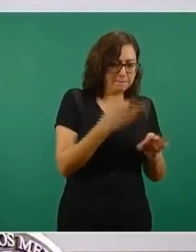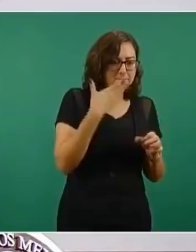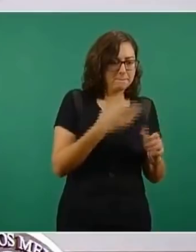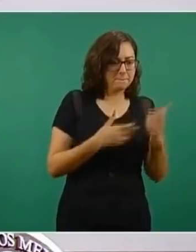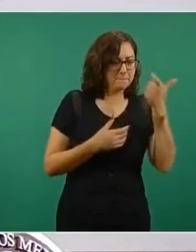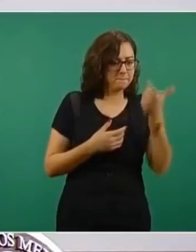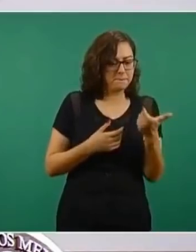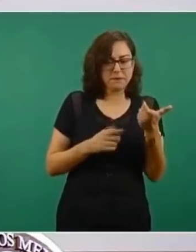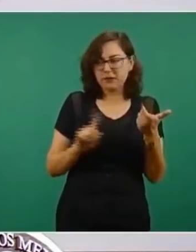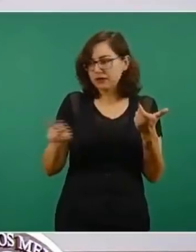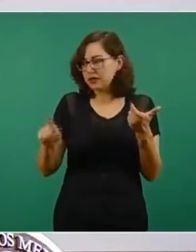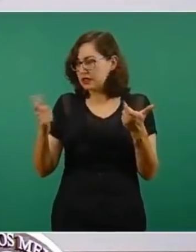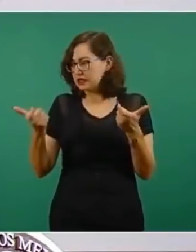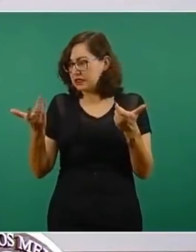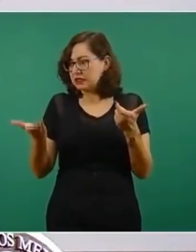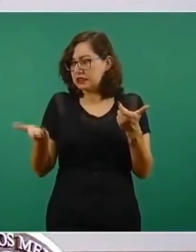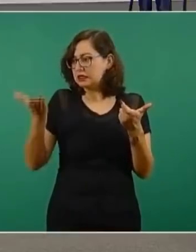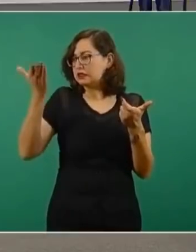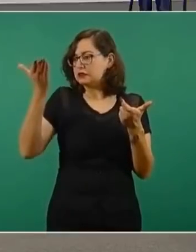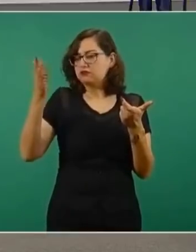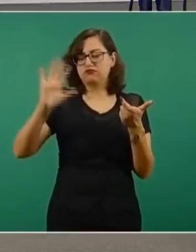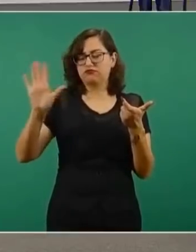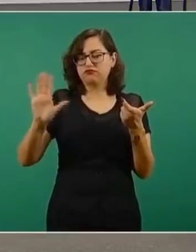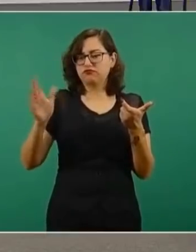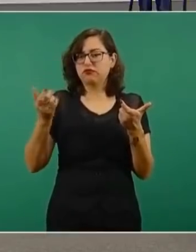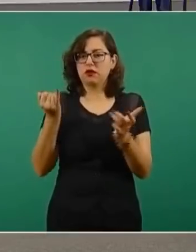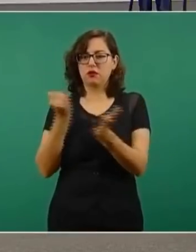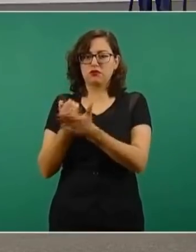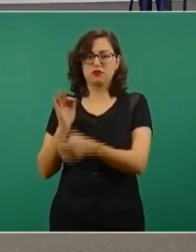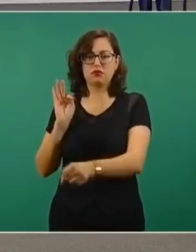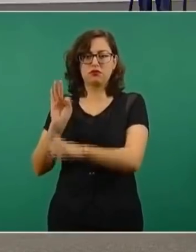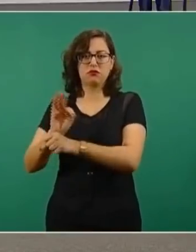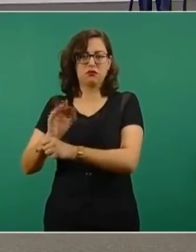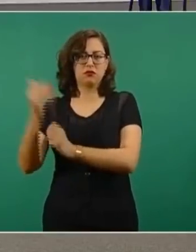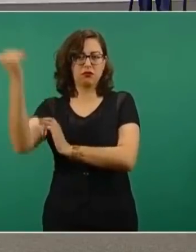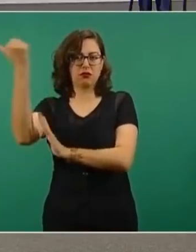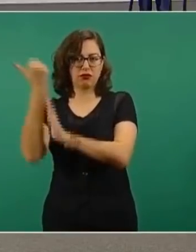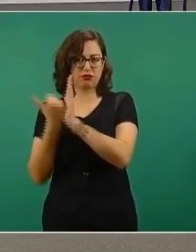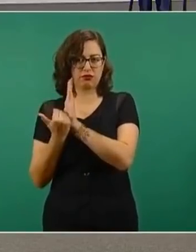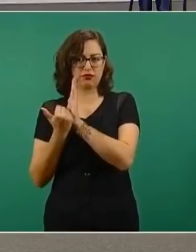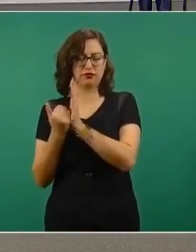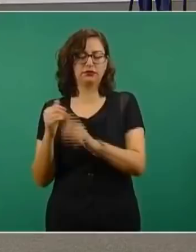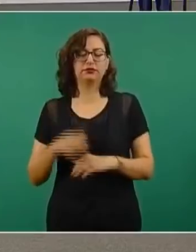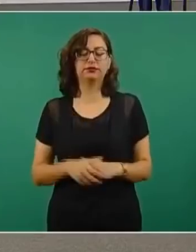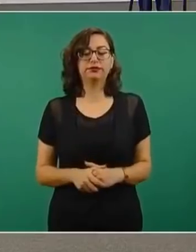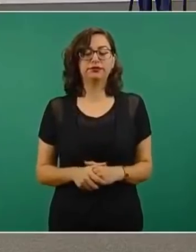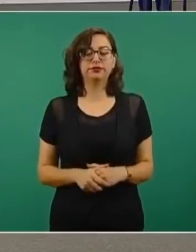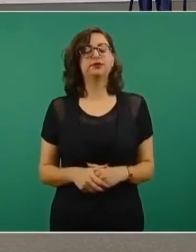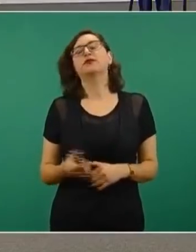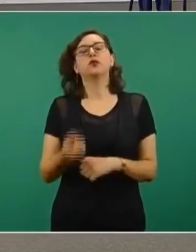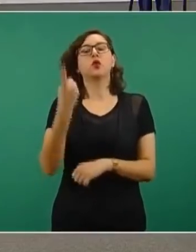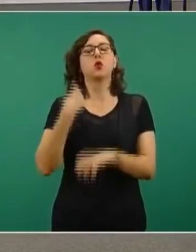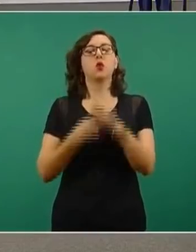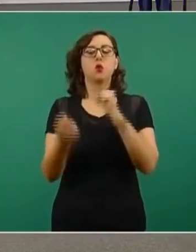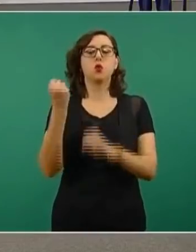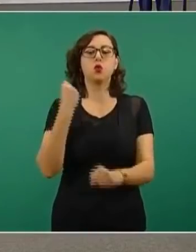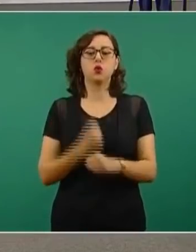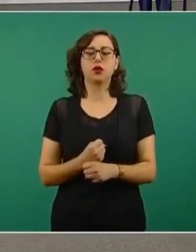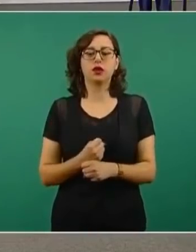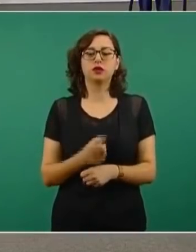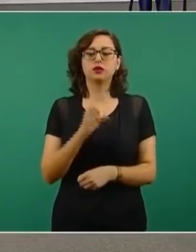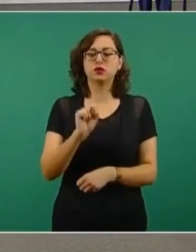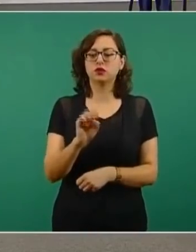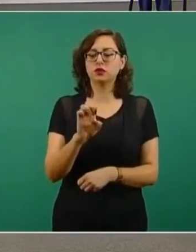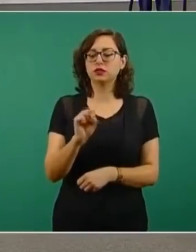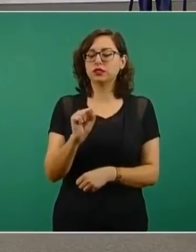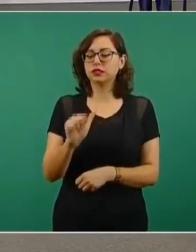insisto, son transferencias que la Secretaría de Hacienda otorga a la Comisión Federal de Electricidad. El año pasado, cuando la Secretaría de Salud